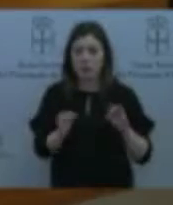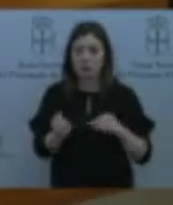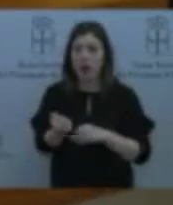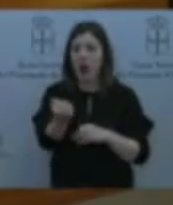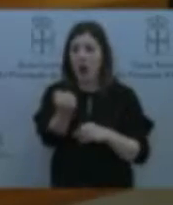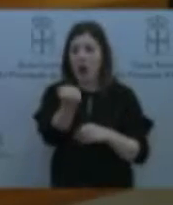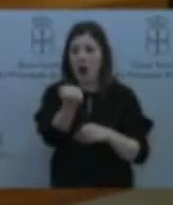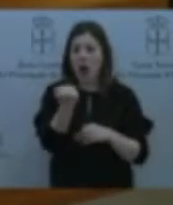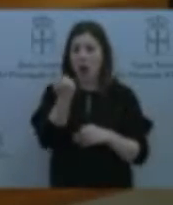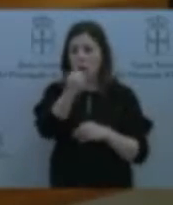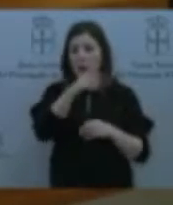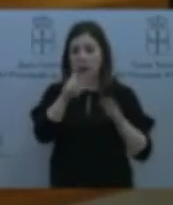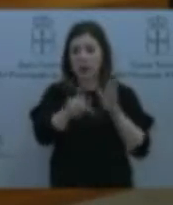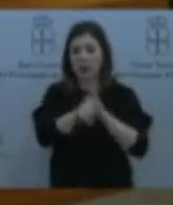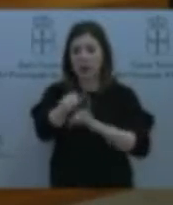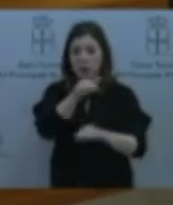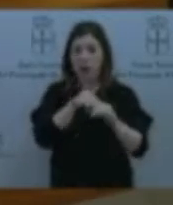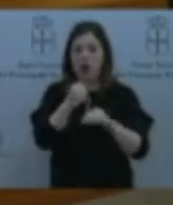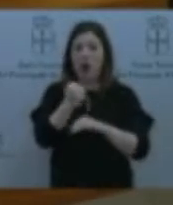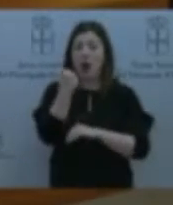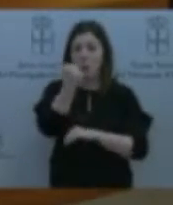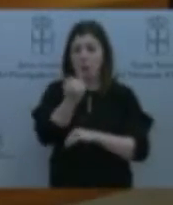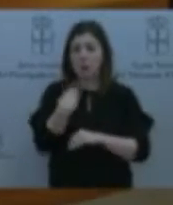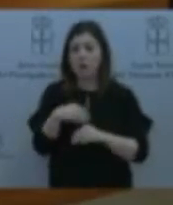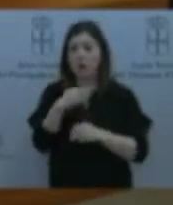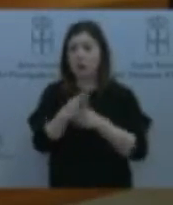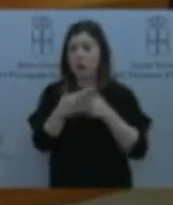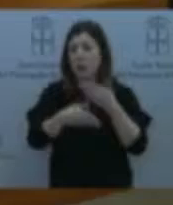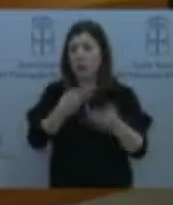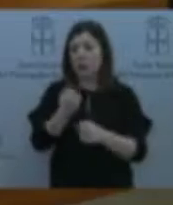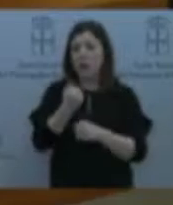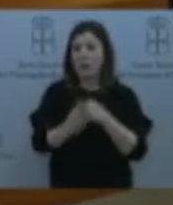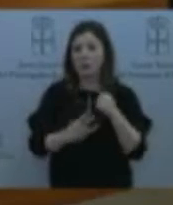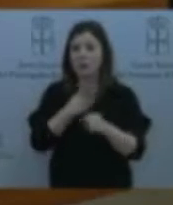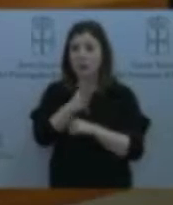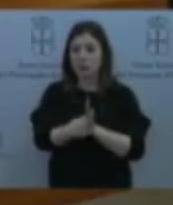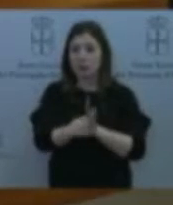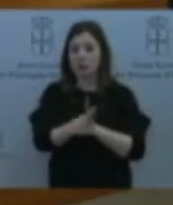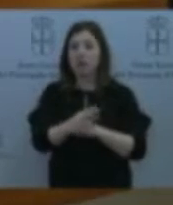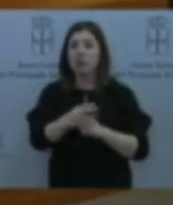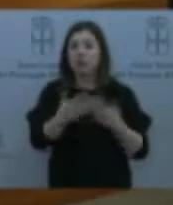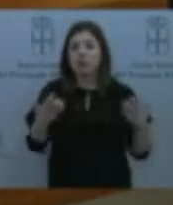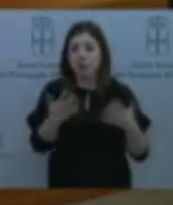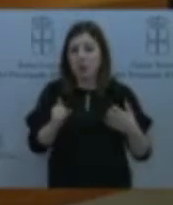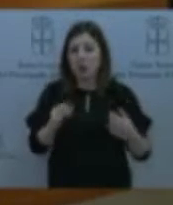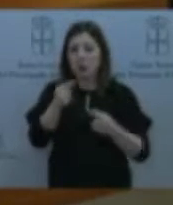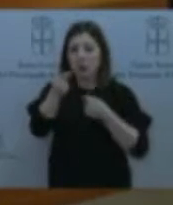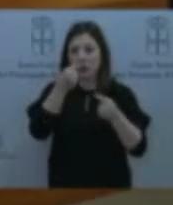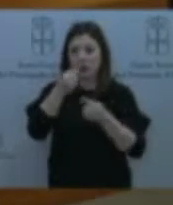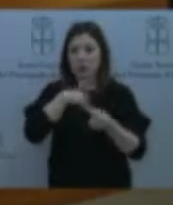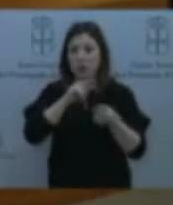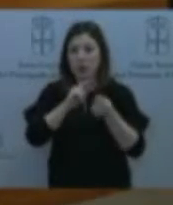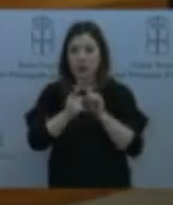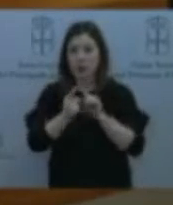ustedes decían en su compromiso de investidura, hay un texto con breves matices, con pequeños matices que se pueden ajustar, pero hay tiempo para